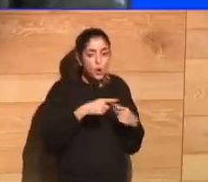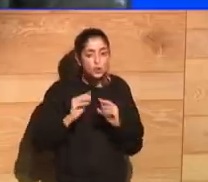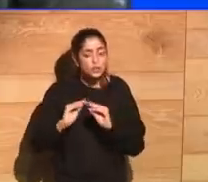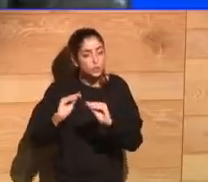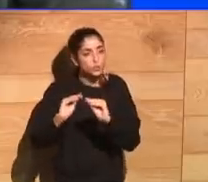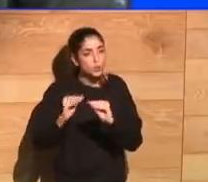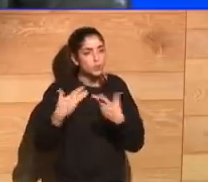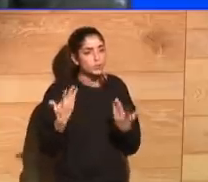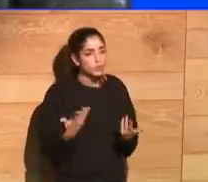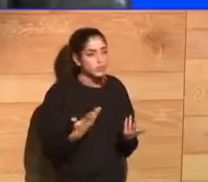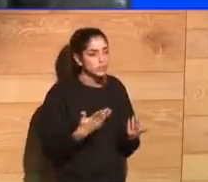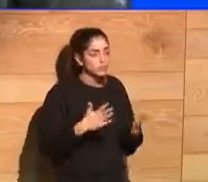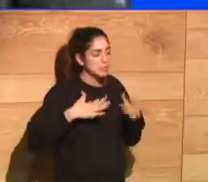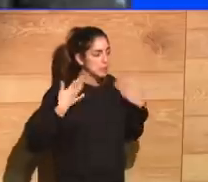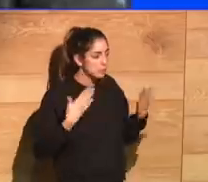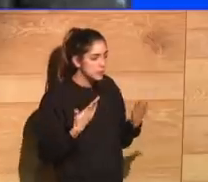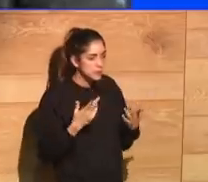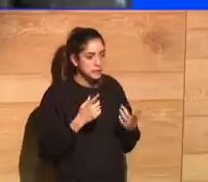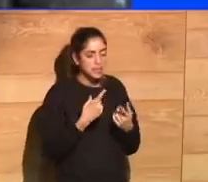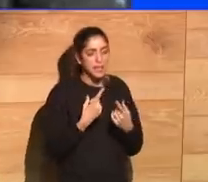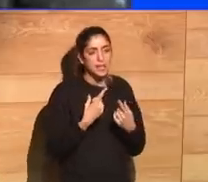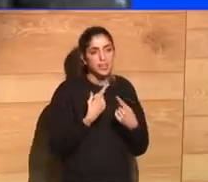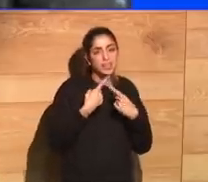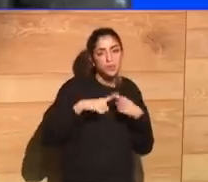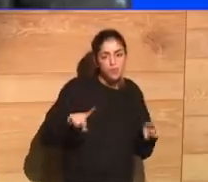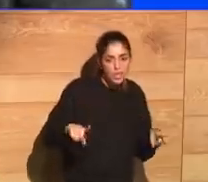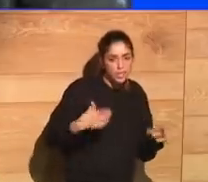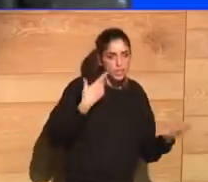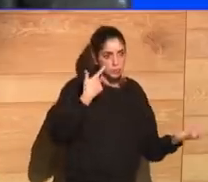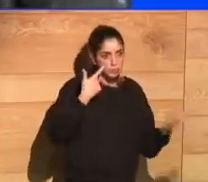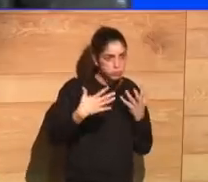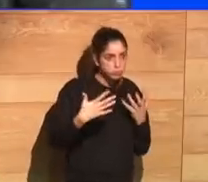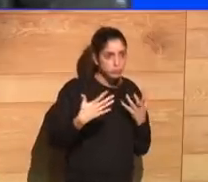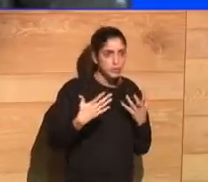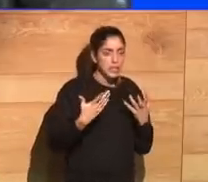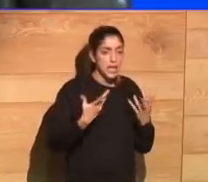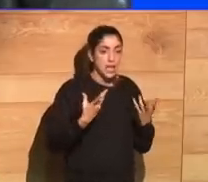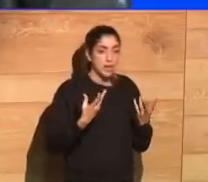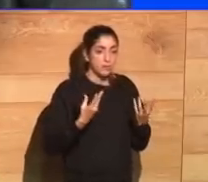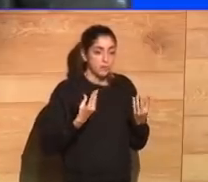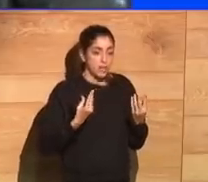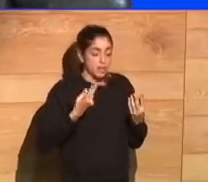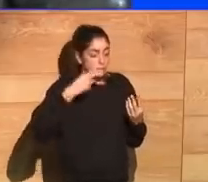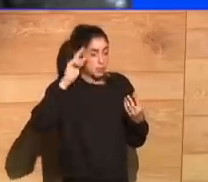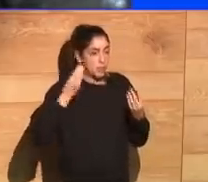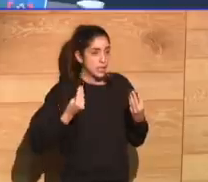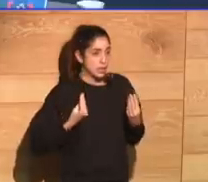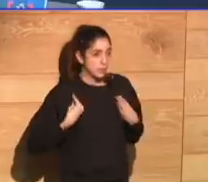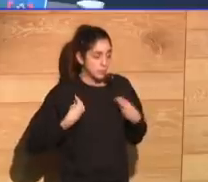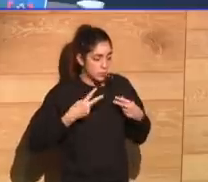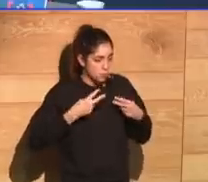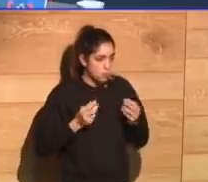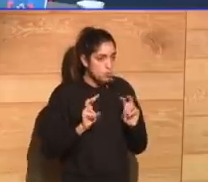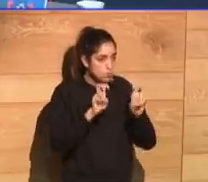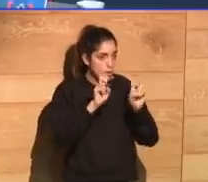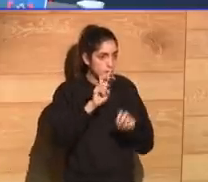tampoco de repente ves que eso tenga una diferencia tonal brutal que te dé la sensación de que te ha hecho vivir una nueva experiencia. Oye, mi interés,